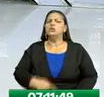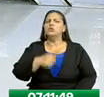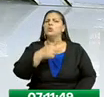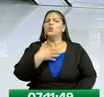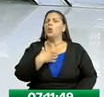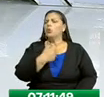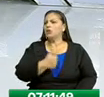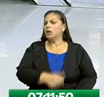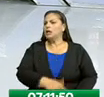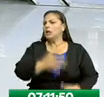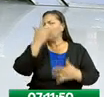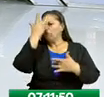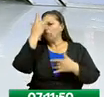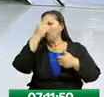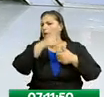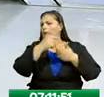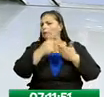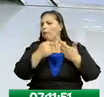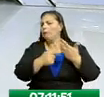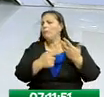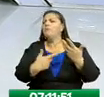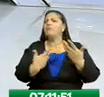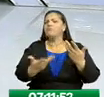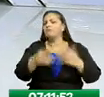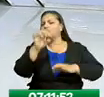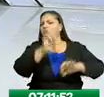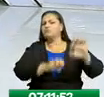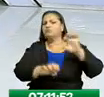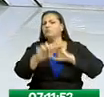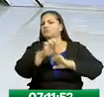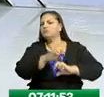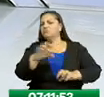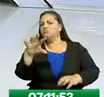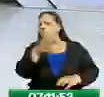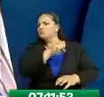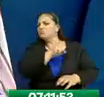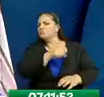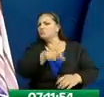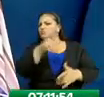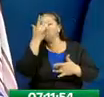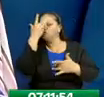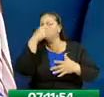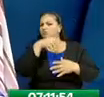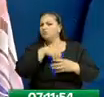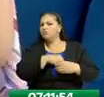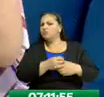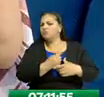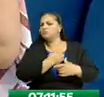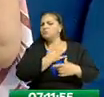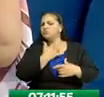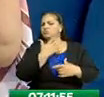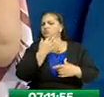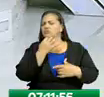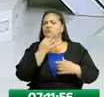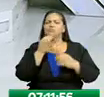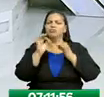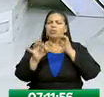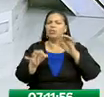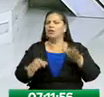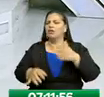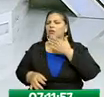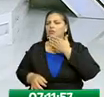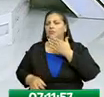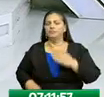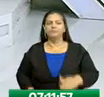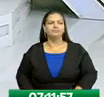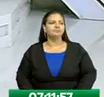que efectivamente tiene los síntomas que podrían hacer pensar que se trata de un caso de coronavirus? Bueno, este paciente está en